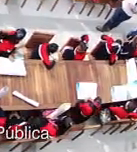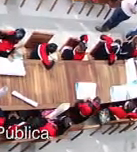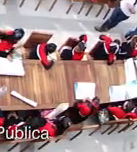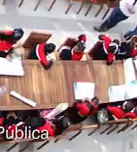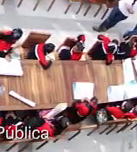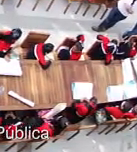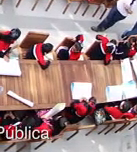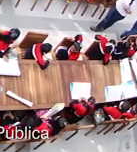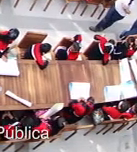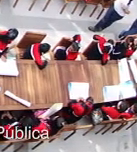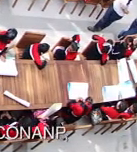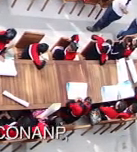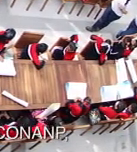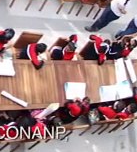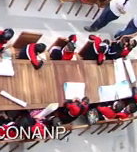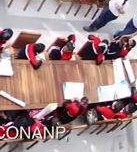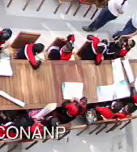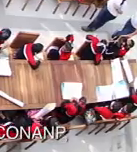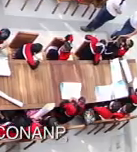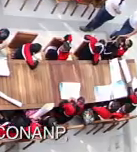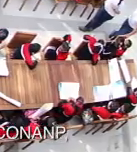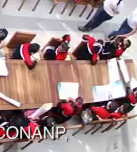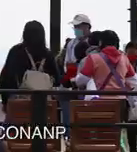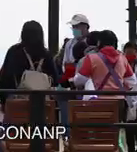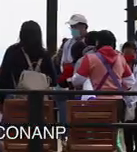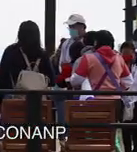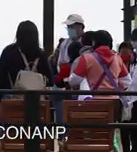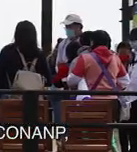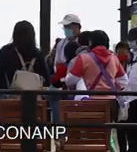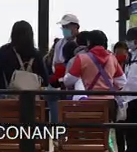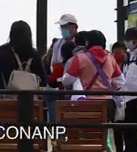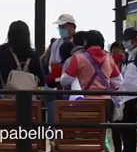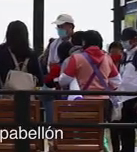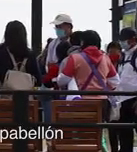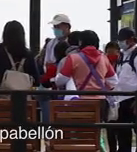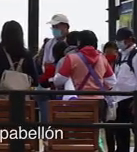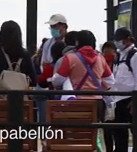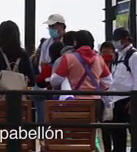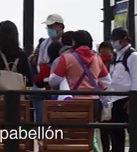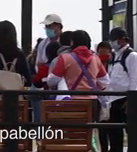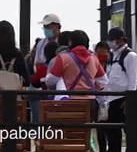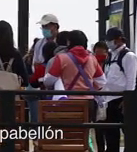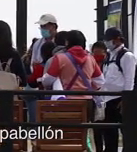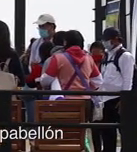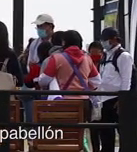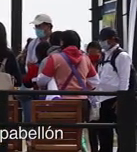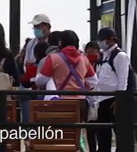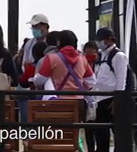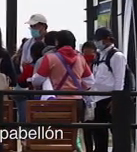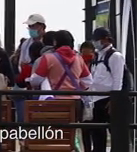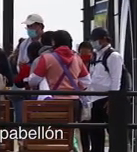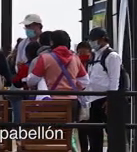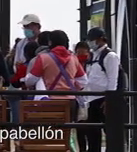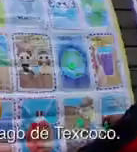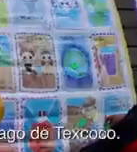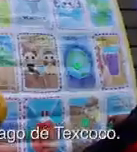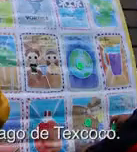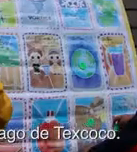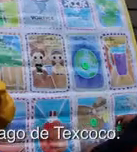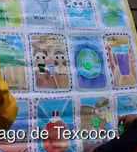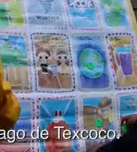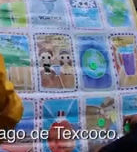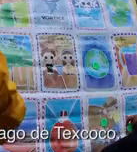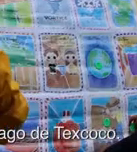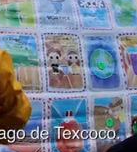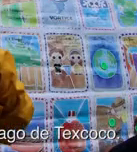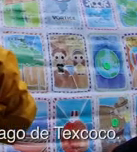con la Secretaría de Educación Pública y la Secretaría de Medio Ambiente, por medio de la CONAM, se realizan visitas escolares a las instalaciones del pabellón demostrativo